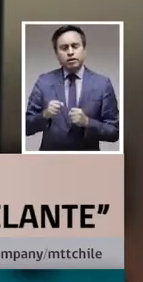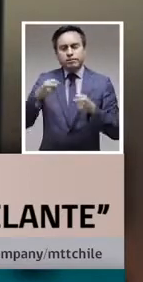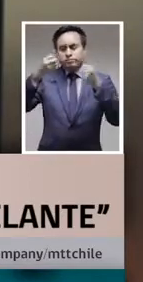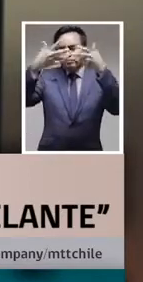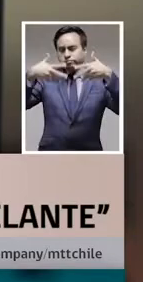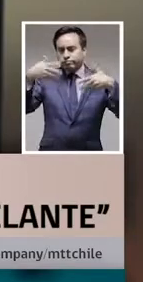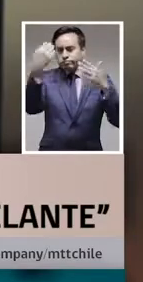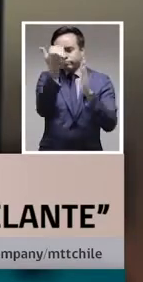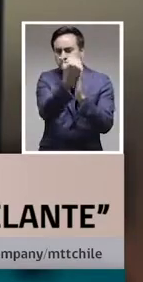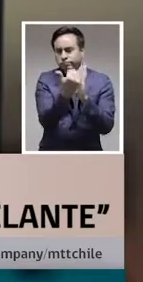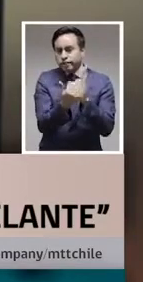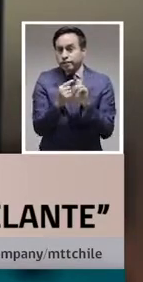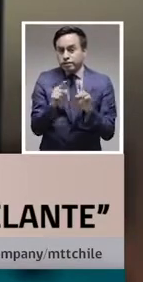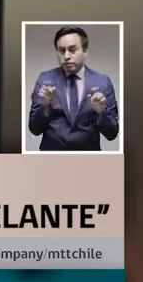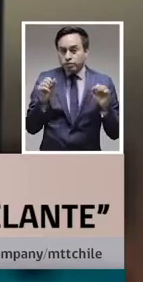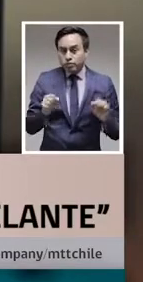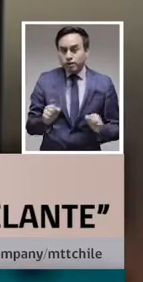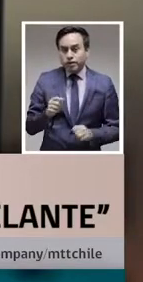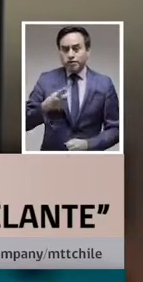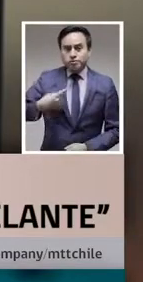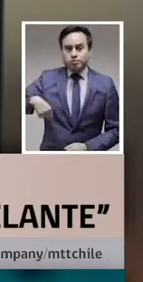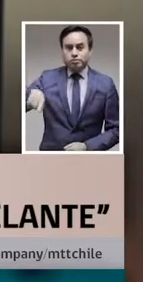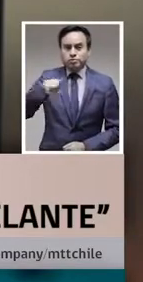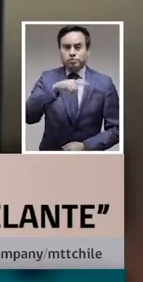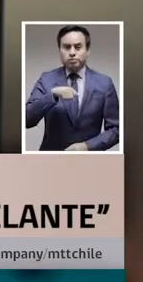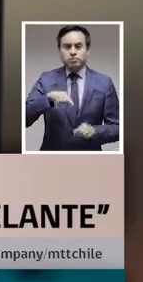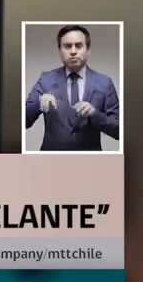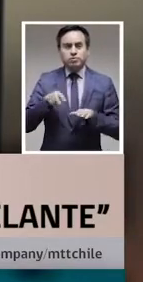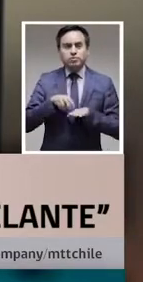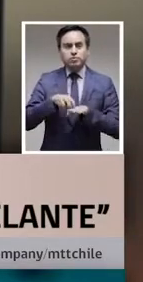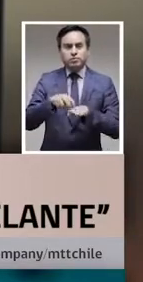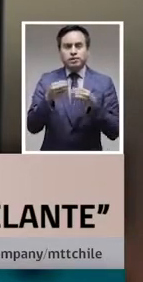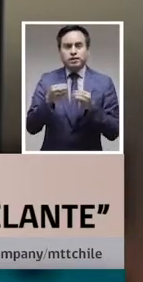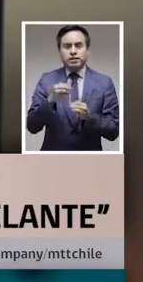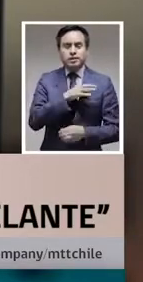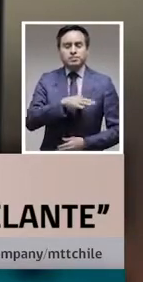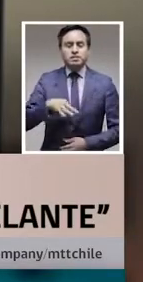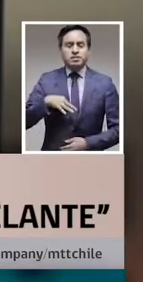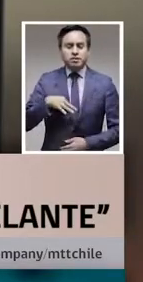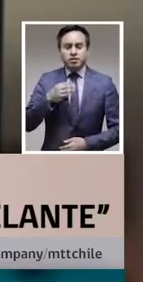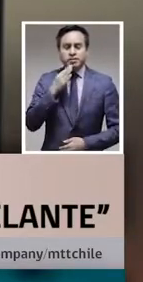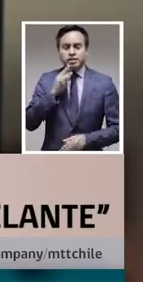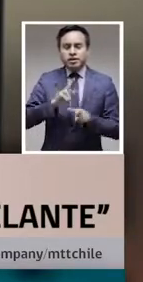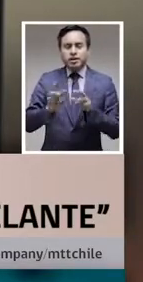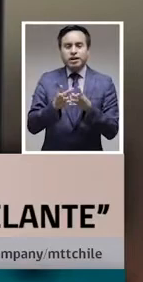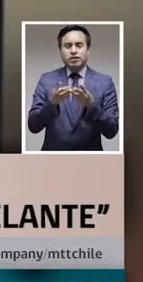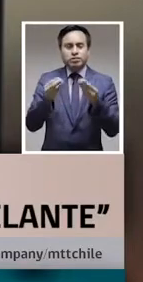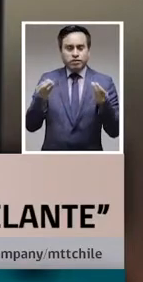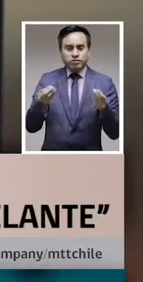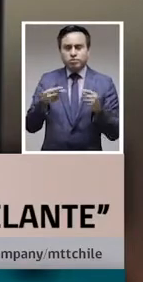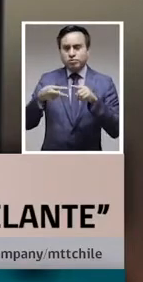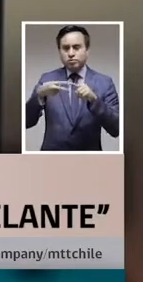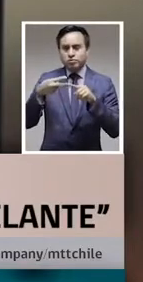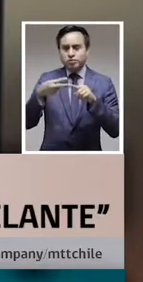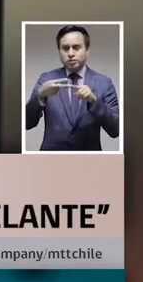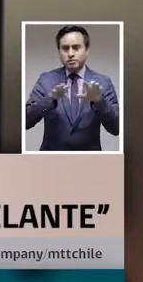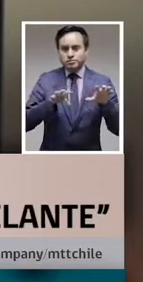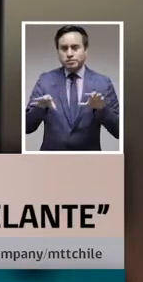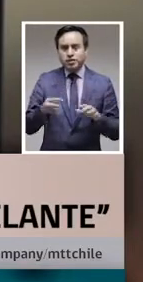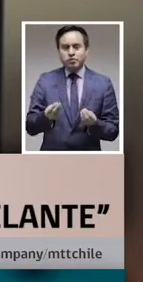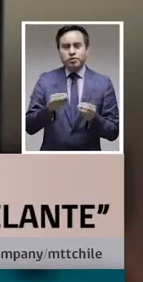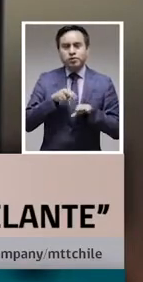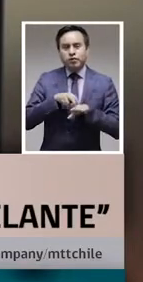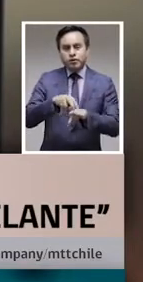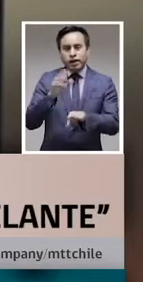esquema completamente distinto si es que nosotros nos movemos bien en este ministerio y resolvemos esas dos cosas.